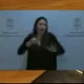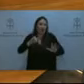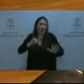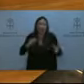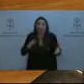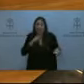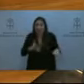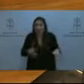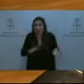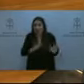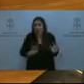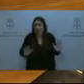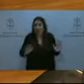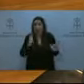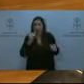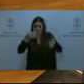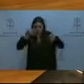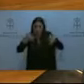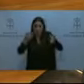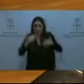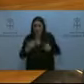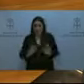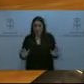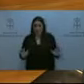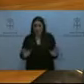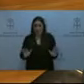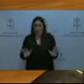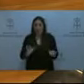pues lo que resulta evidente es que antes